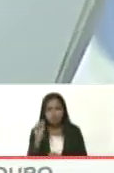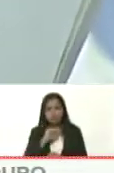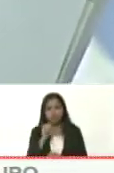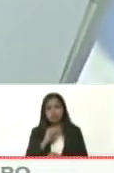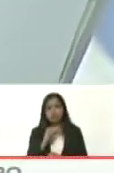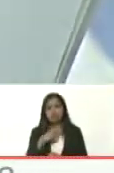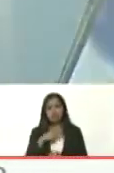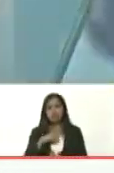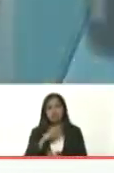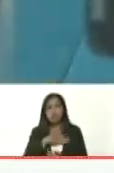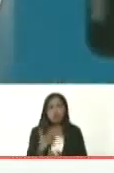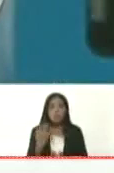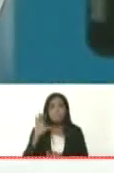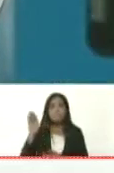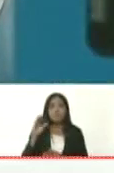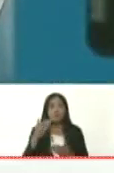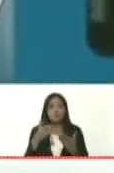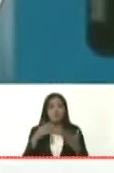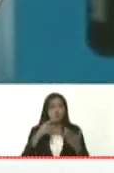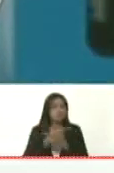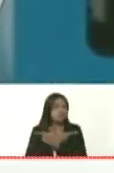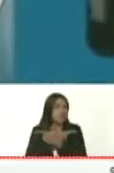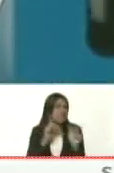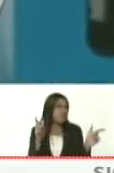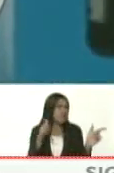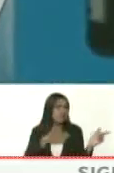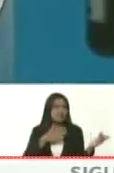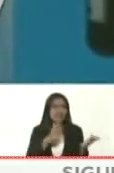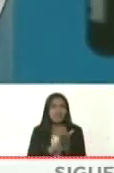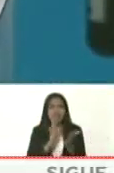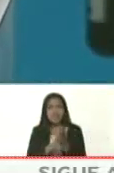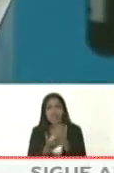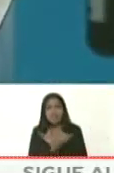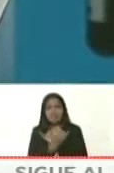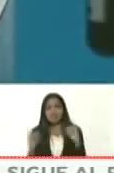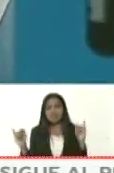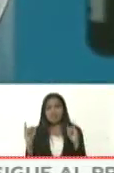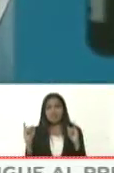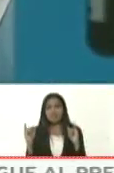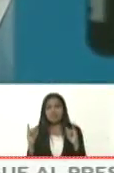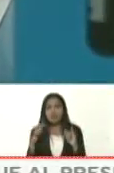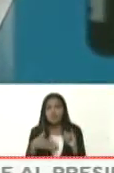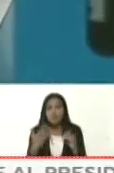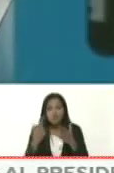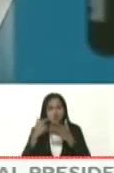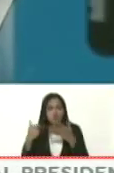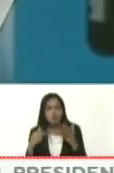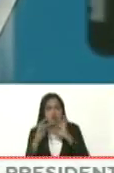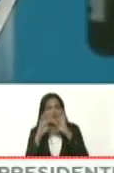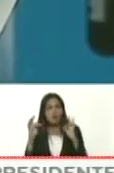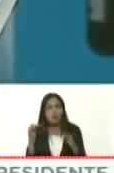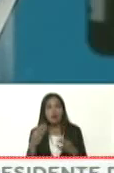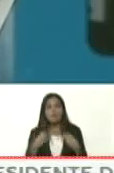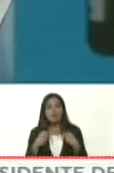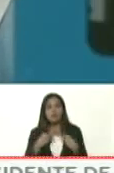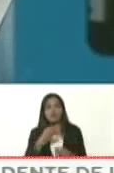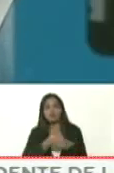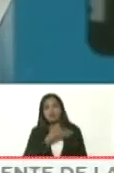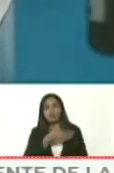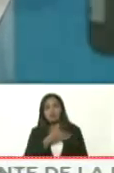Yo quiero un país totalmente libre, soberano, independiente, en todos los aspectos de la vida social,